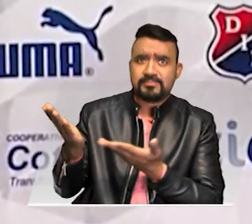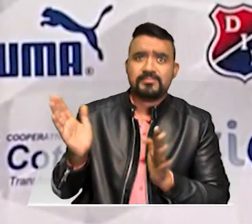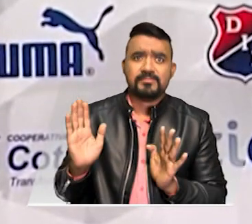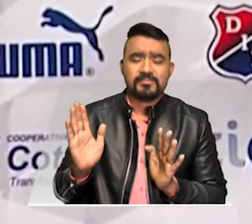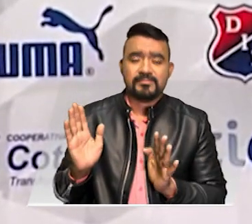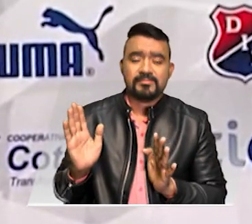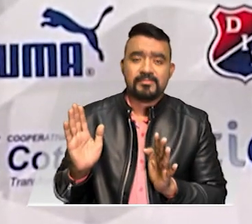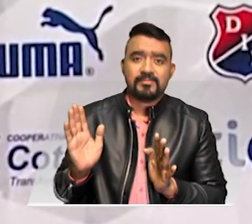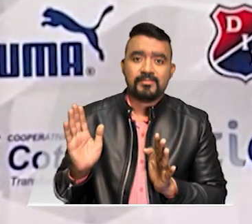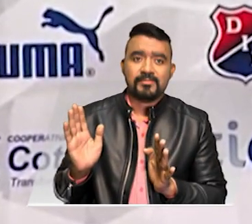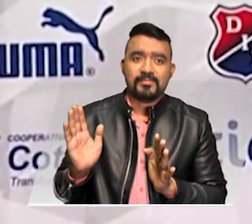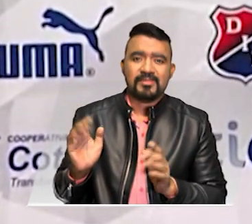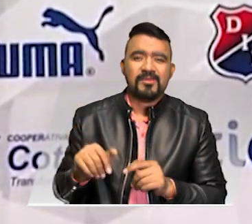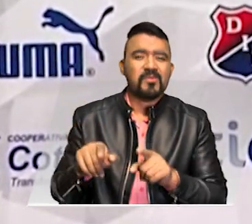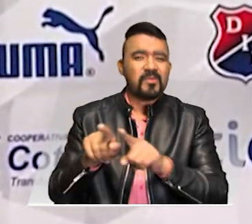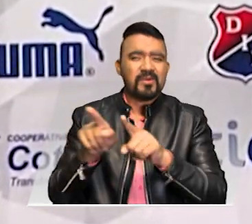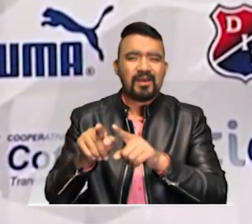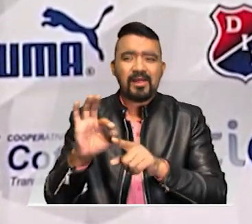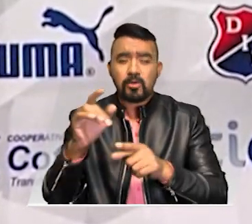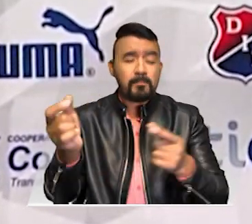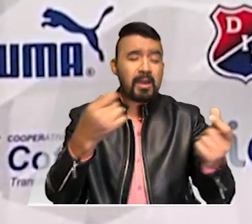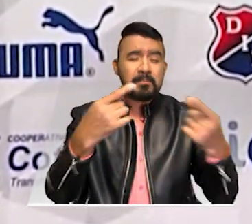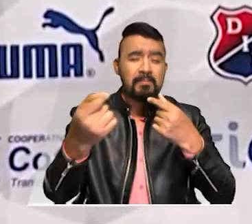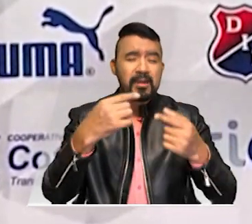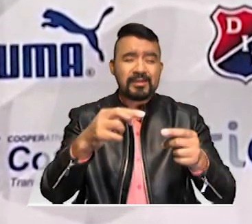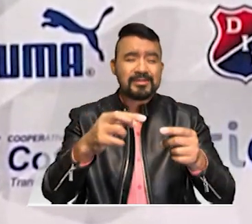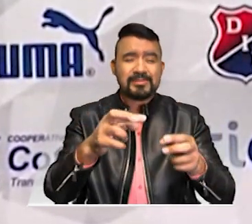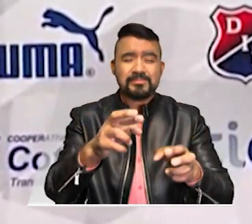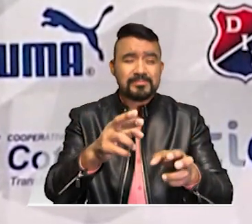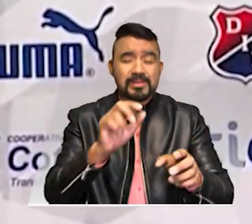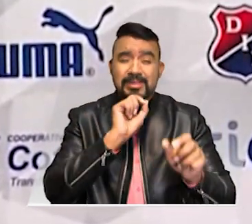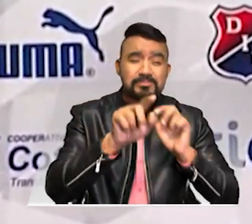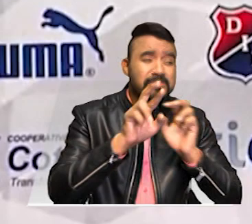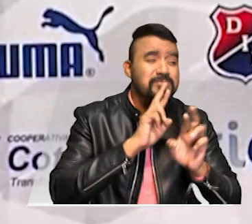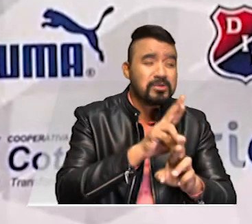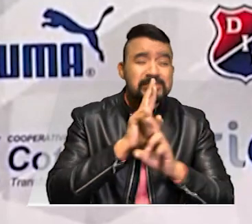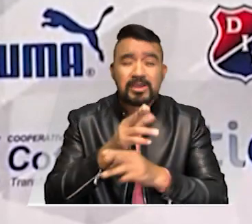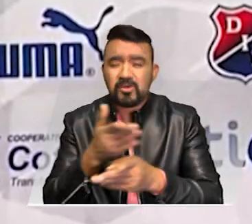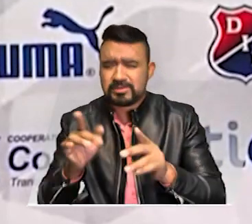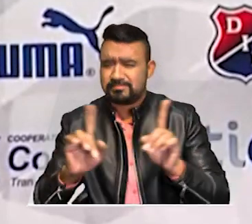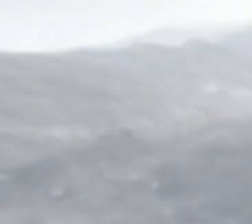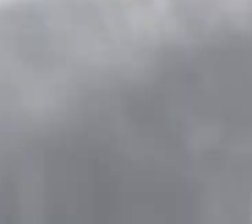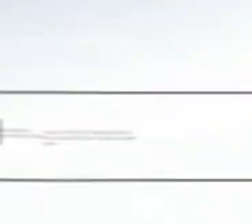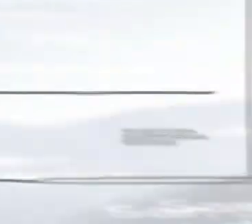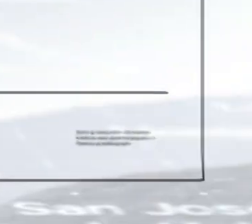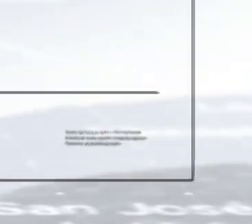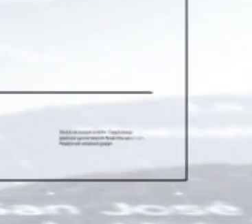no es de seguir respondiendo, sino darle un respaldo a él, de que nosotros somos los culpables.